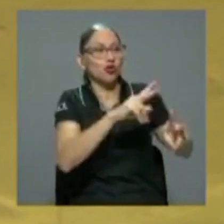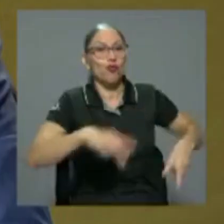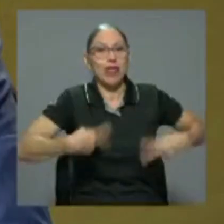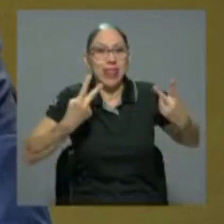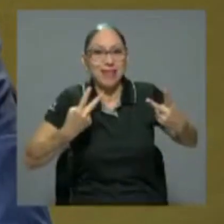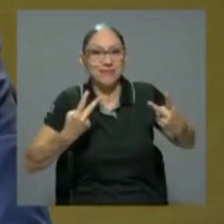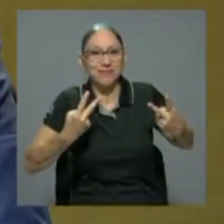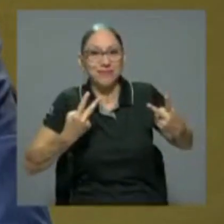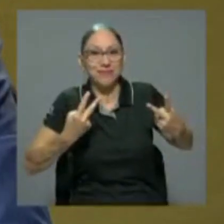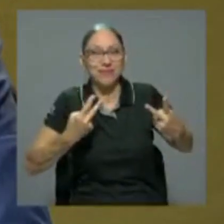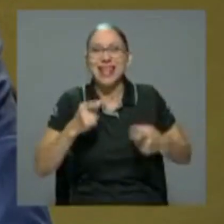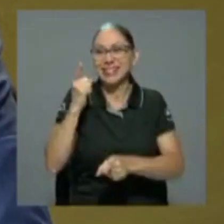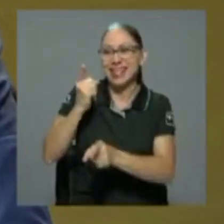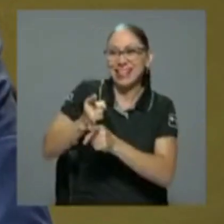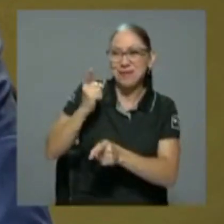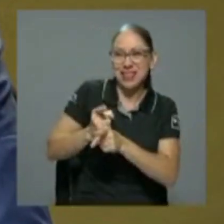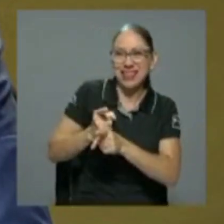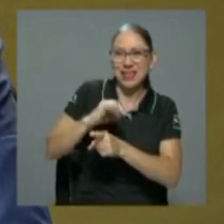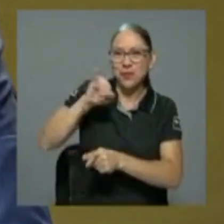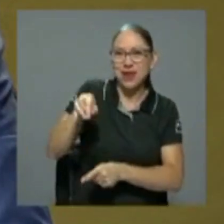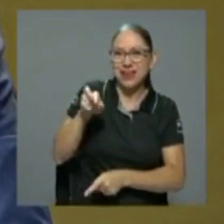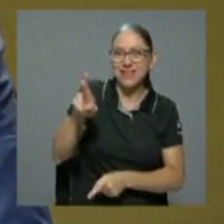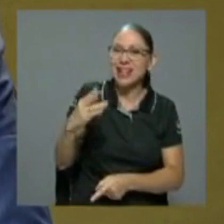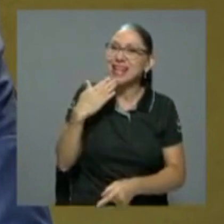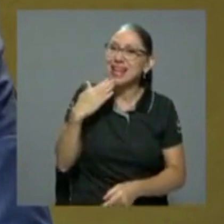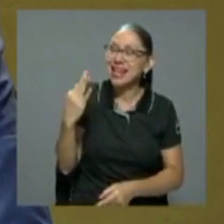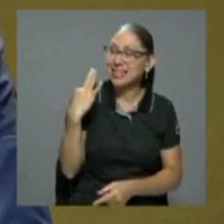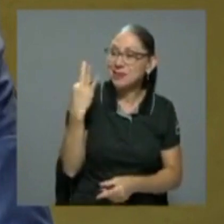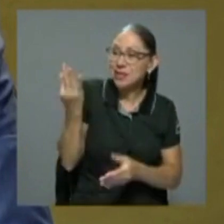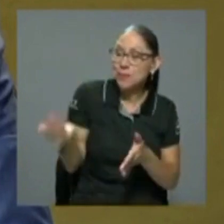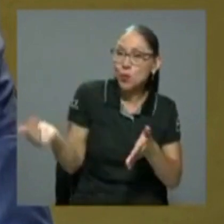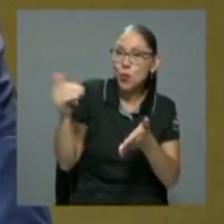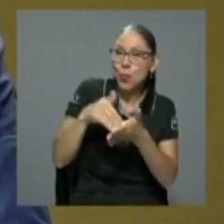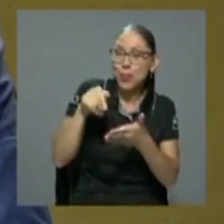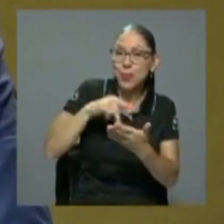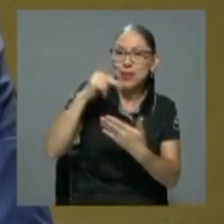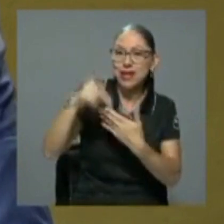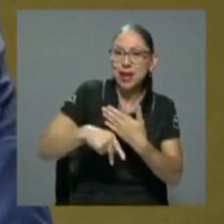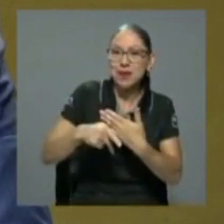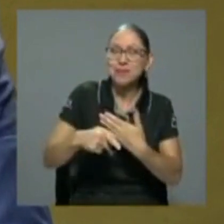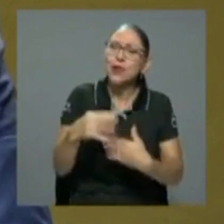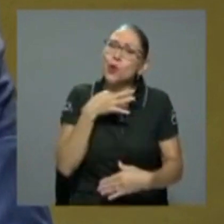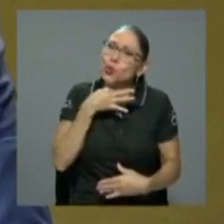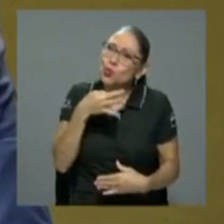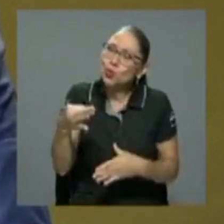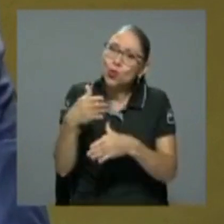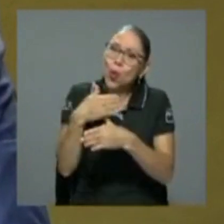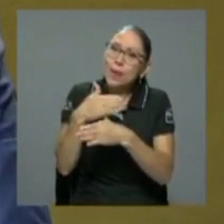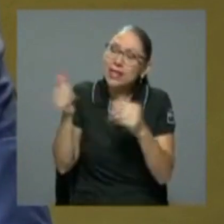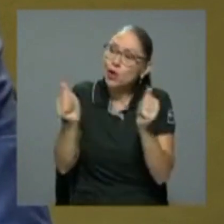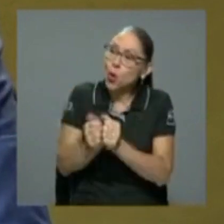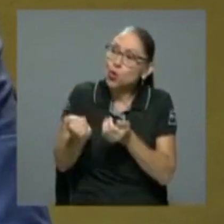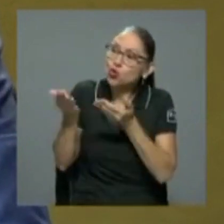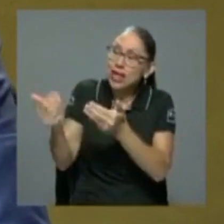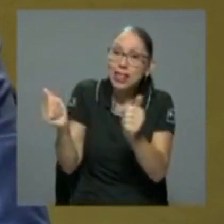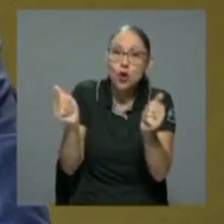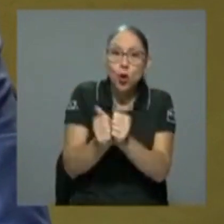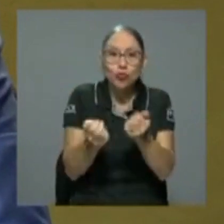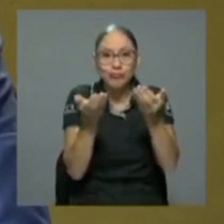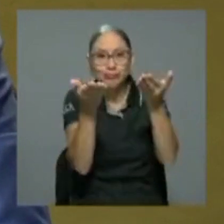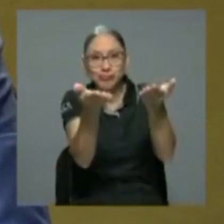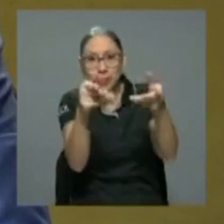Exactamente. Juan Rafael, muchísimas gracias por invitarme de nuevo al programa. Un placer compartir con usted y con la comunidad que nos